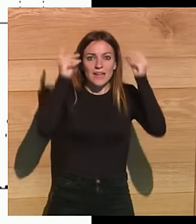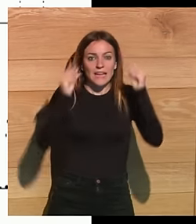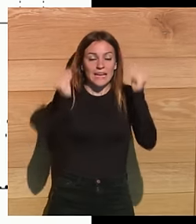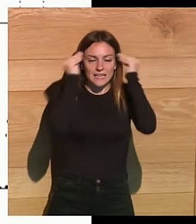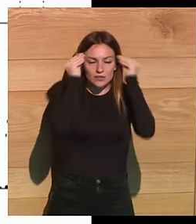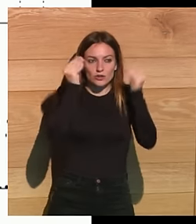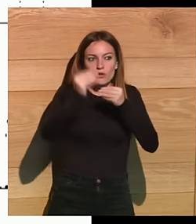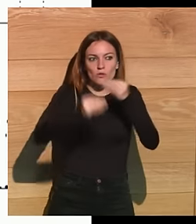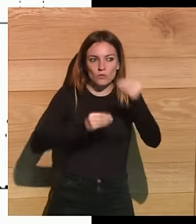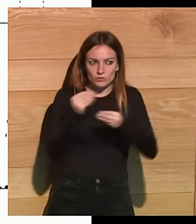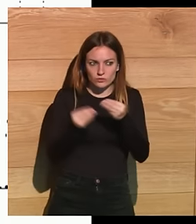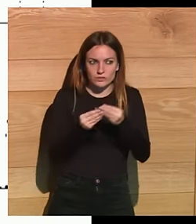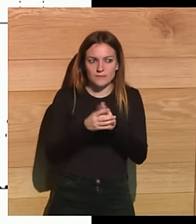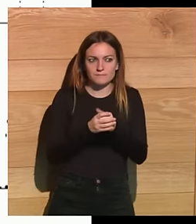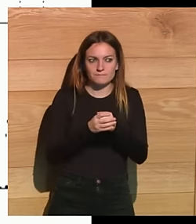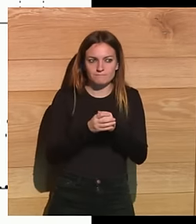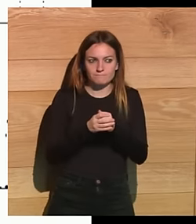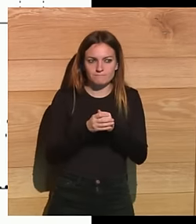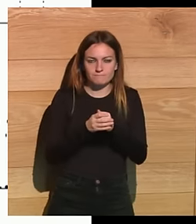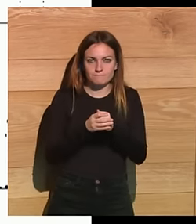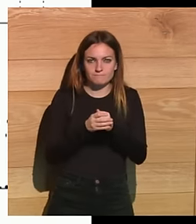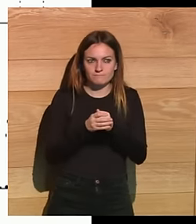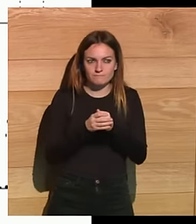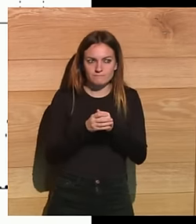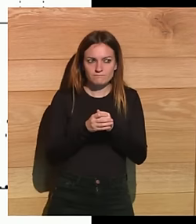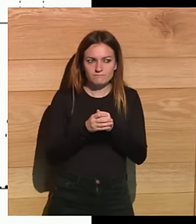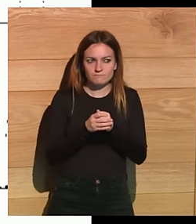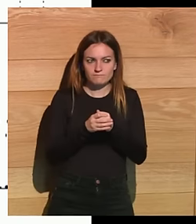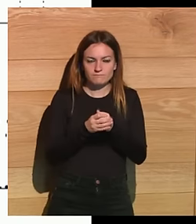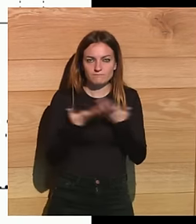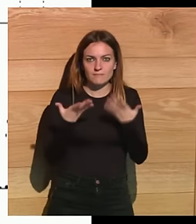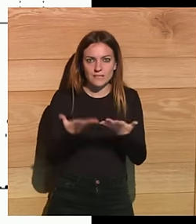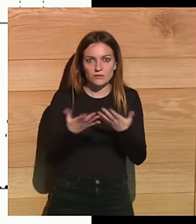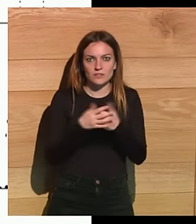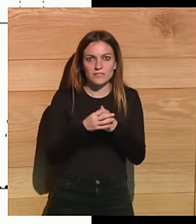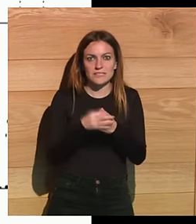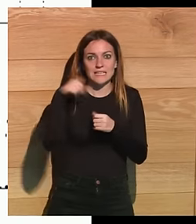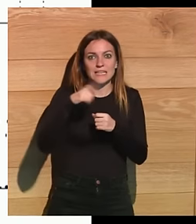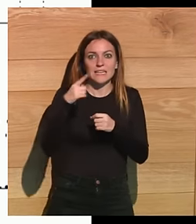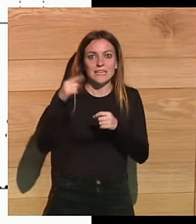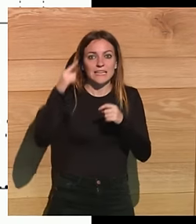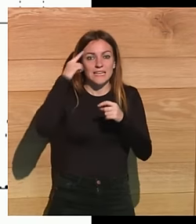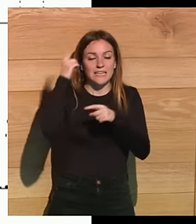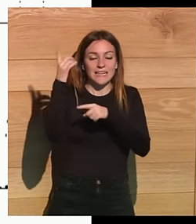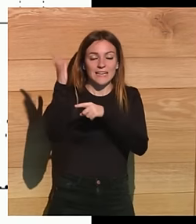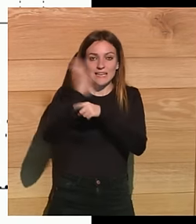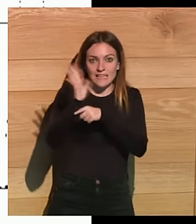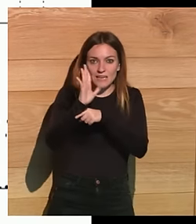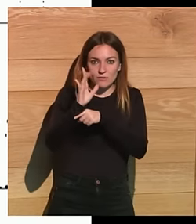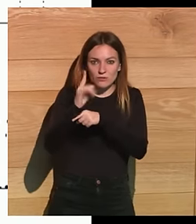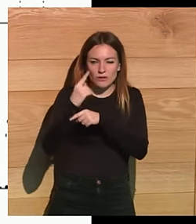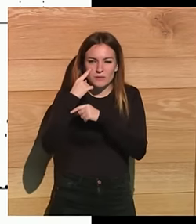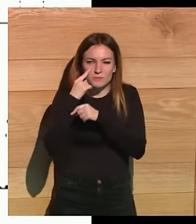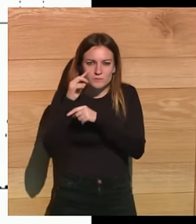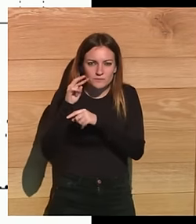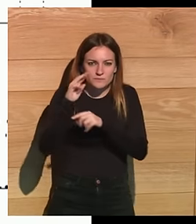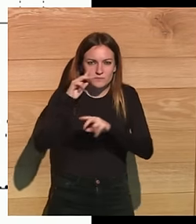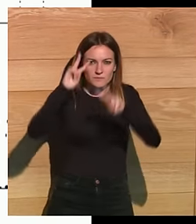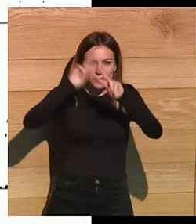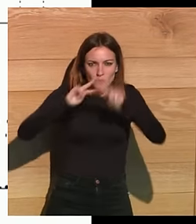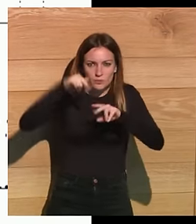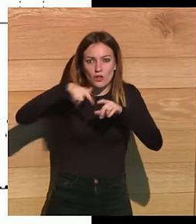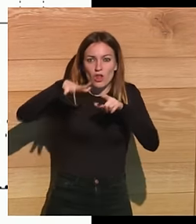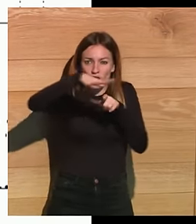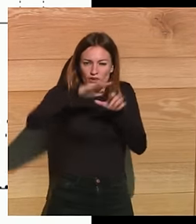va, eso lo elige el cirujano, y vas registrando una neurona en el lóbulo medio